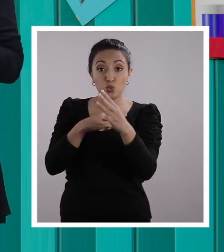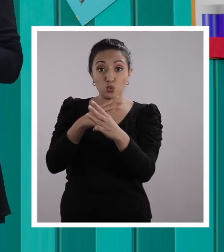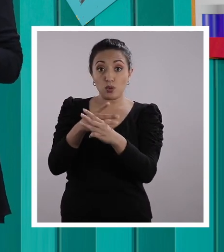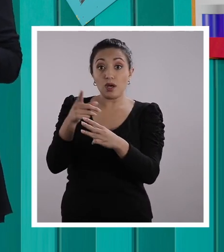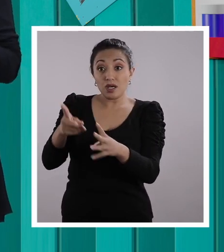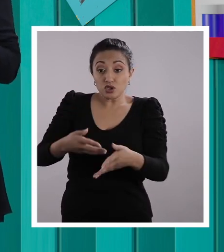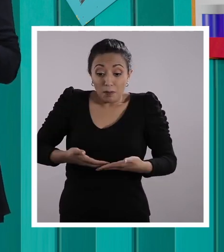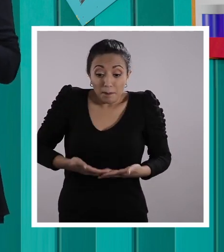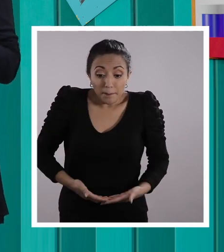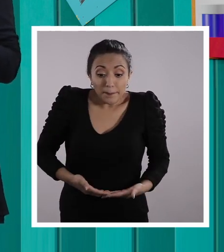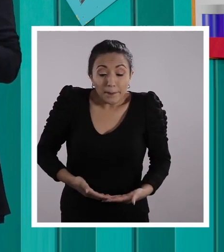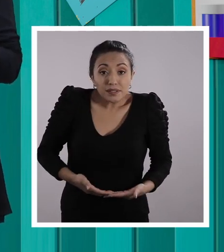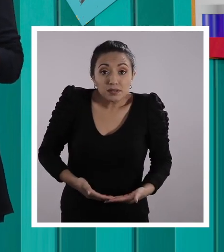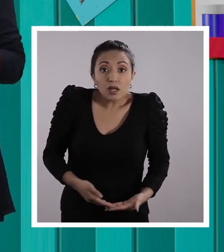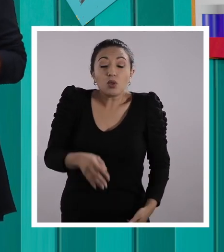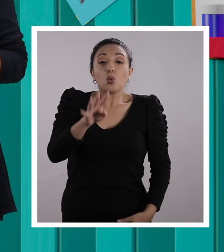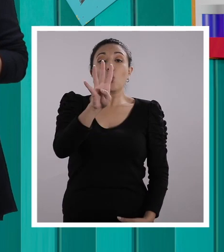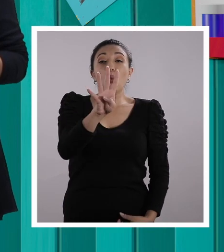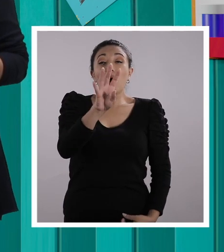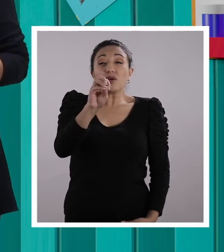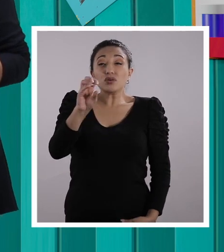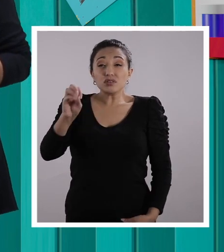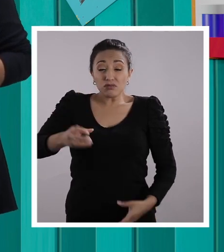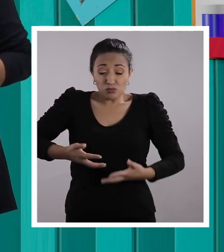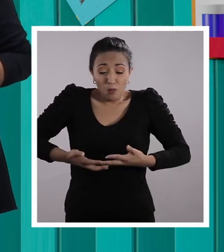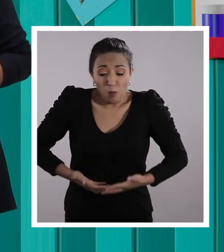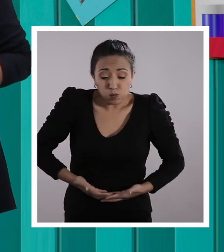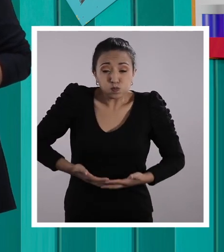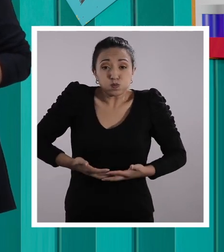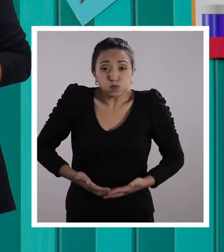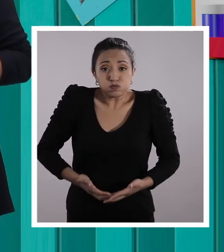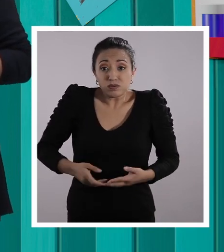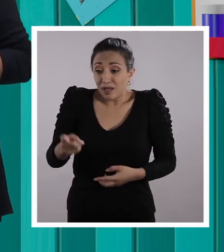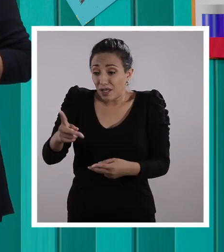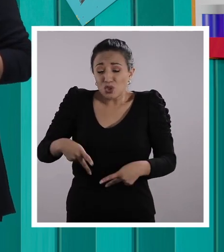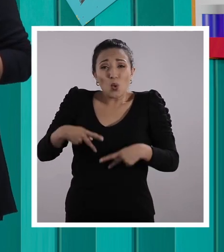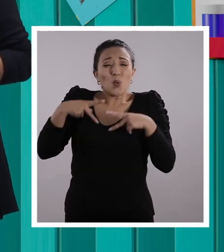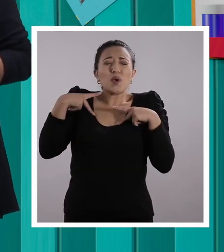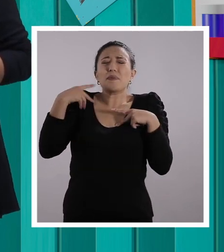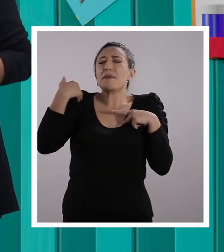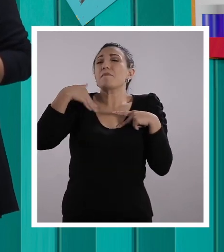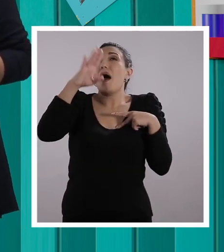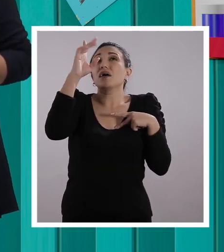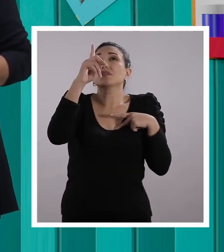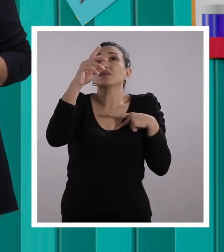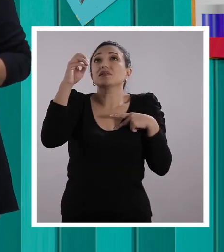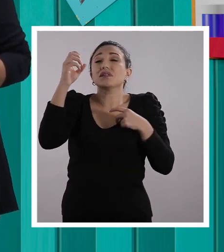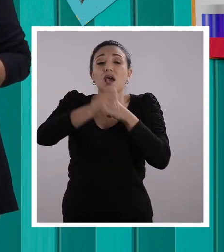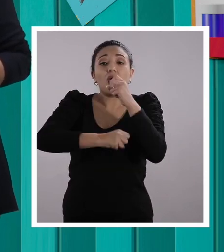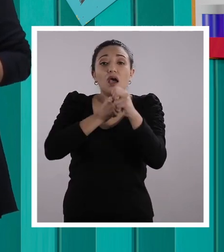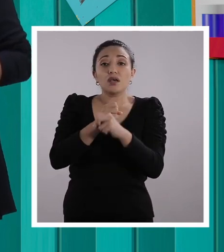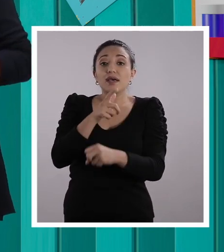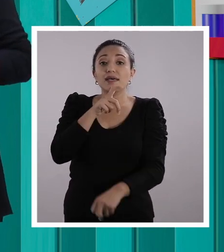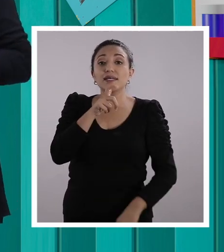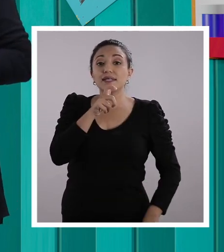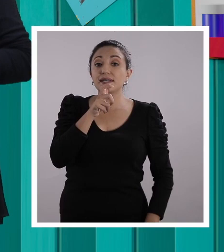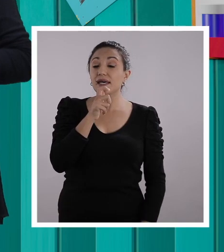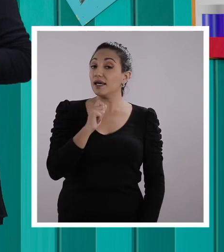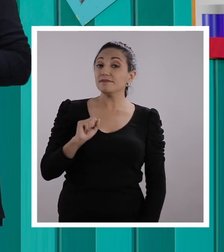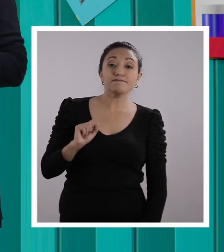puede empezar más de 400 kilogramos y pueden vivir más de 100 años